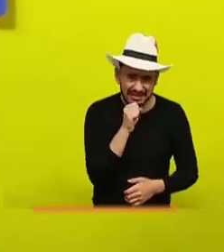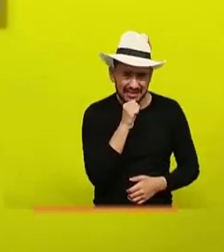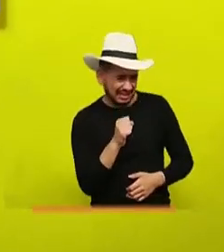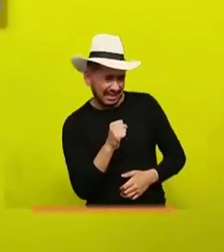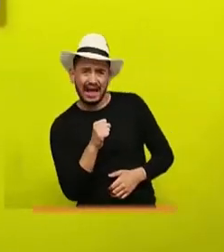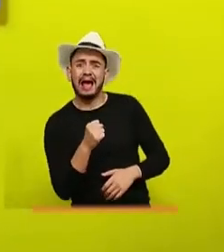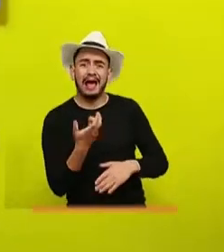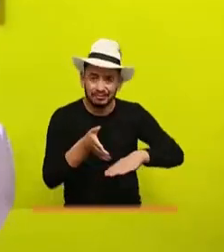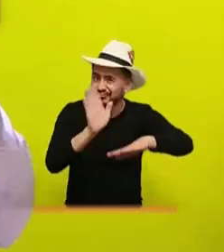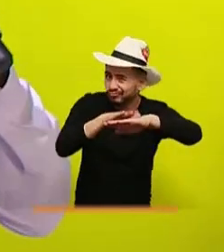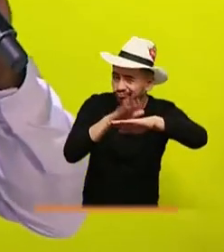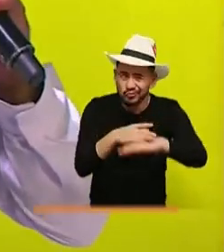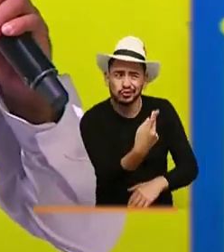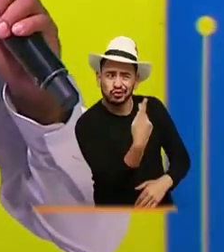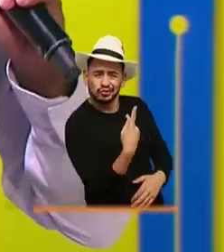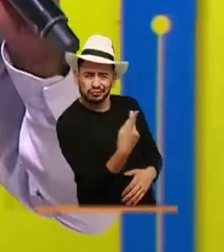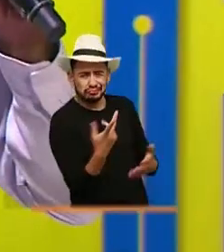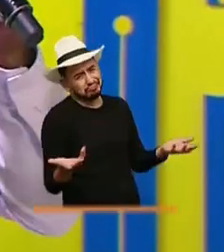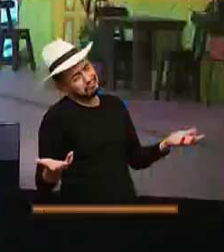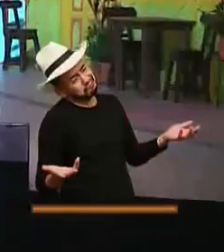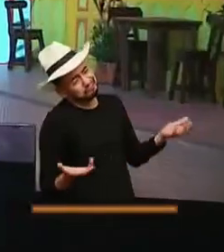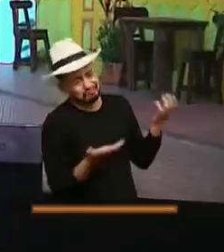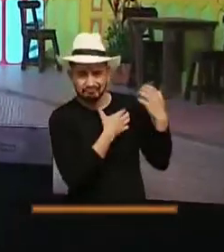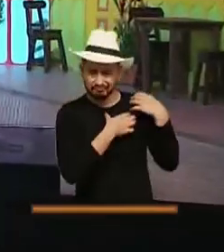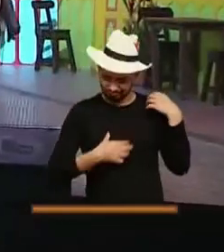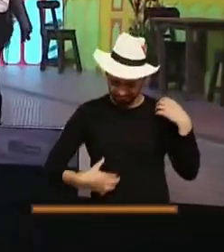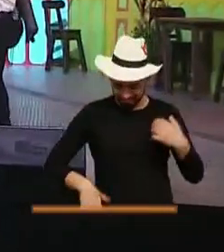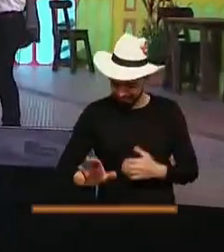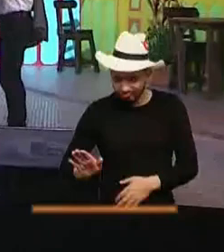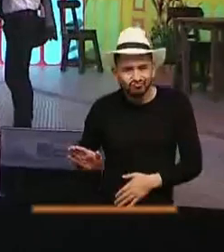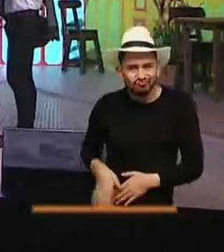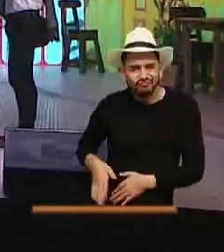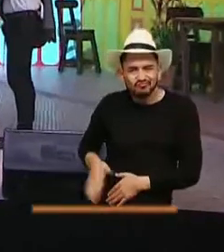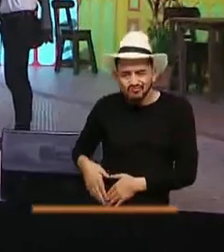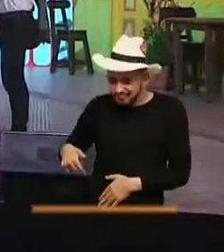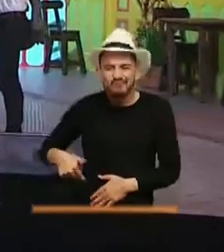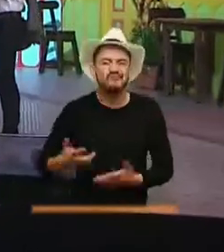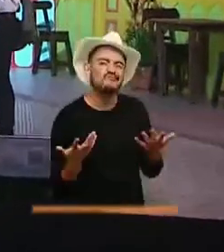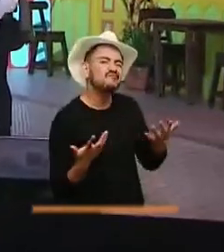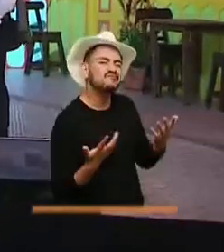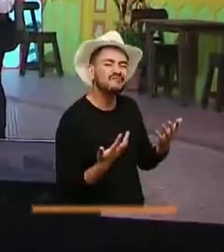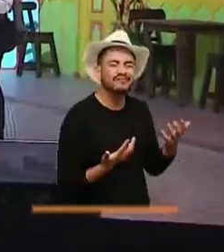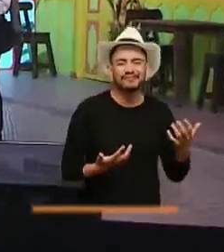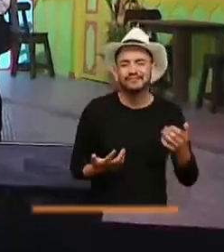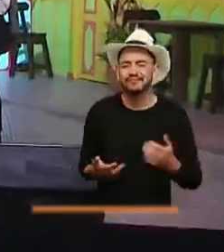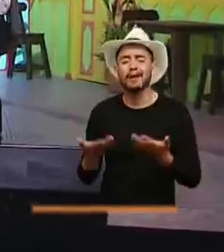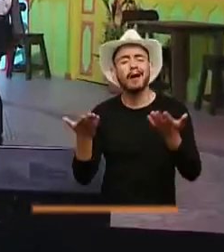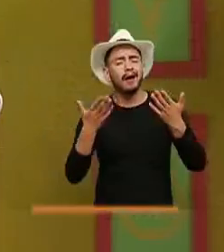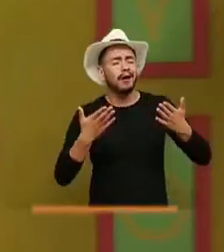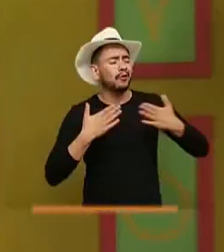somos los únicos con carriel. Un aplauso para